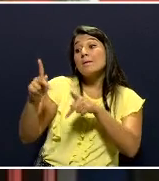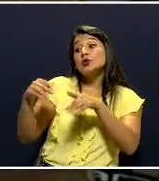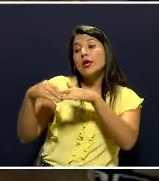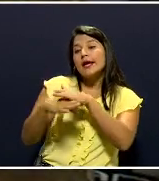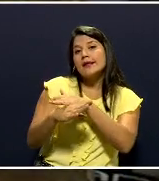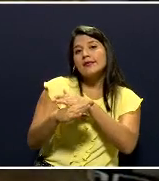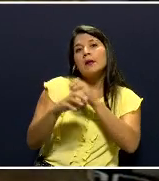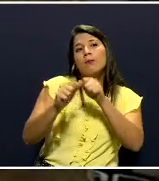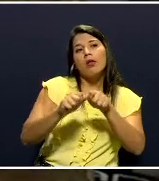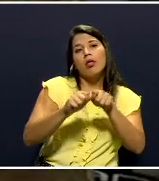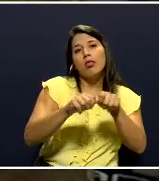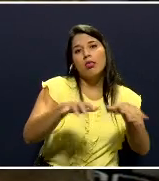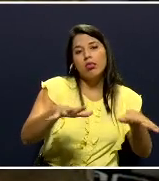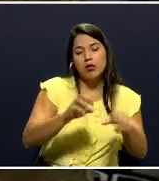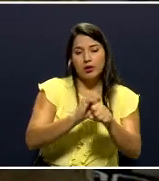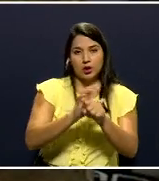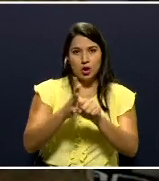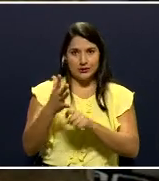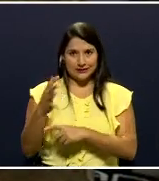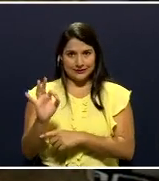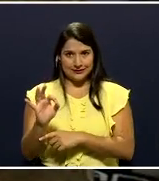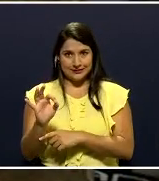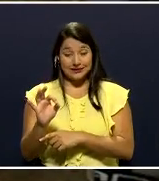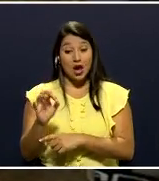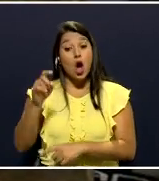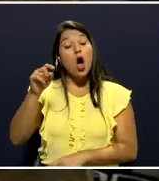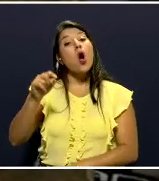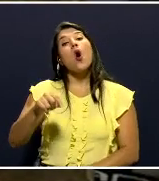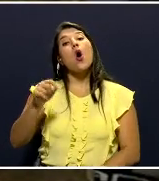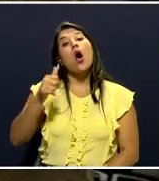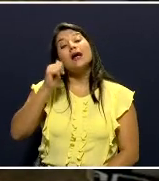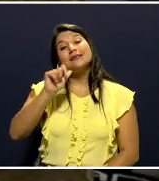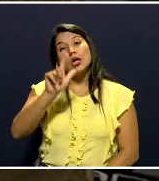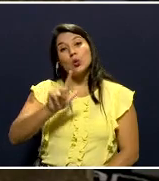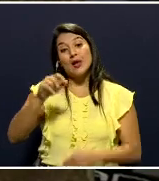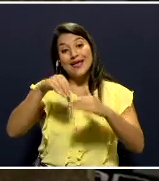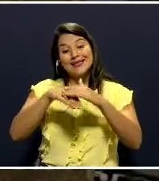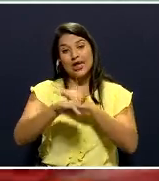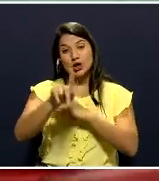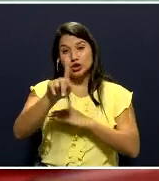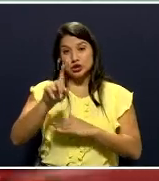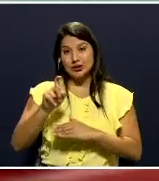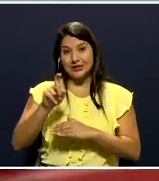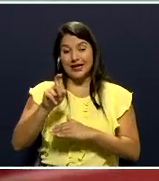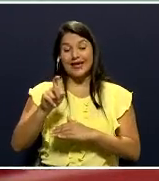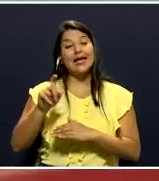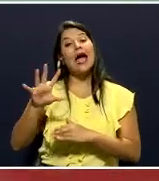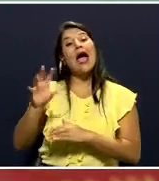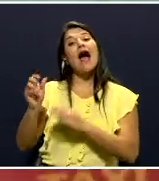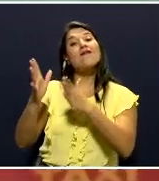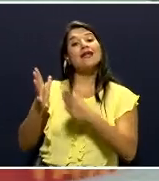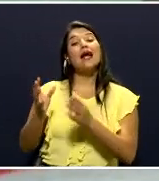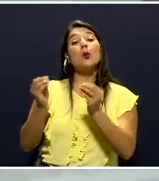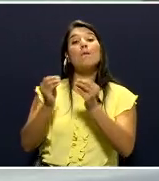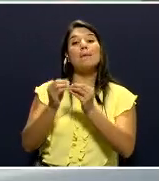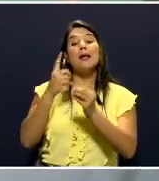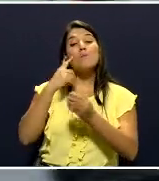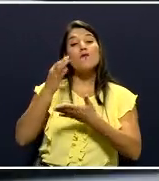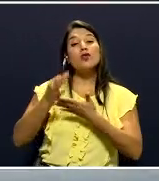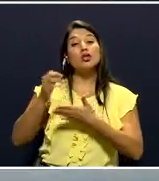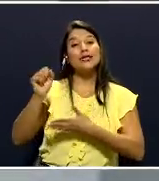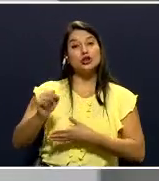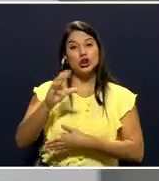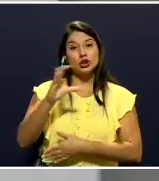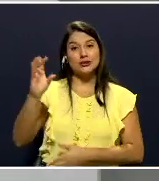COVID-19. Este lunes ingresaron otros 100 migrantes extracontinentales por la frontera sur de Costa Rica.